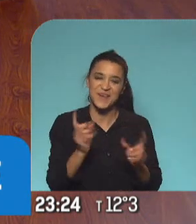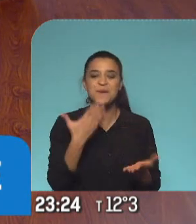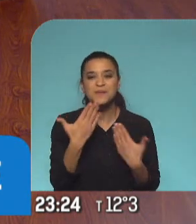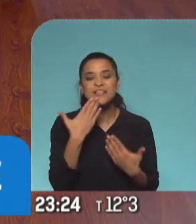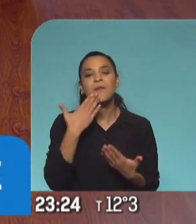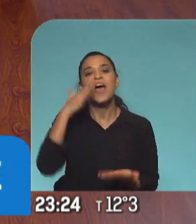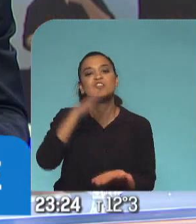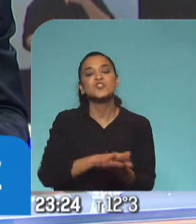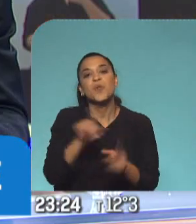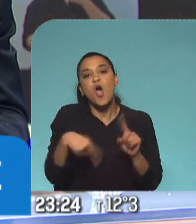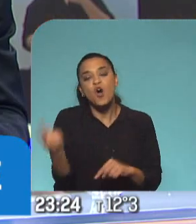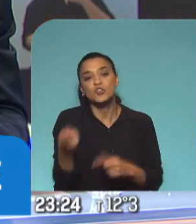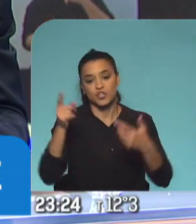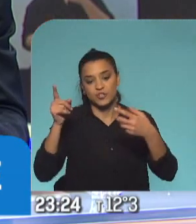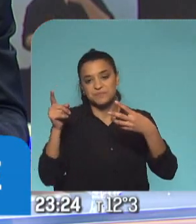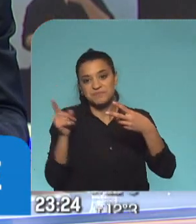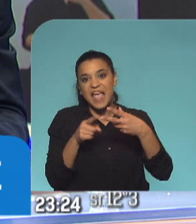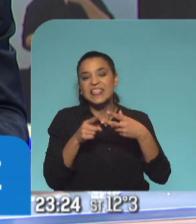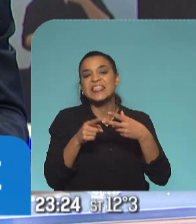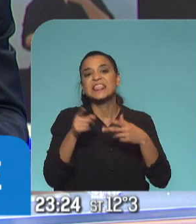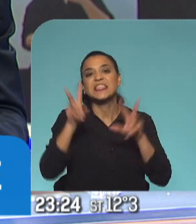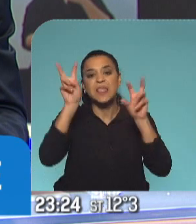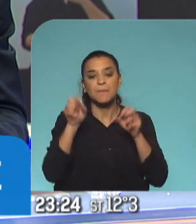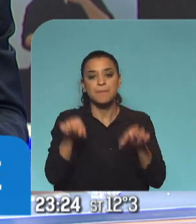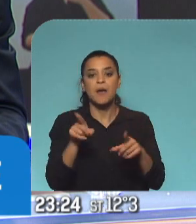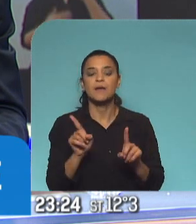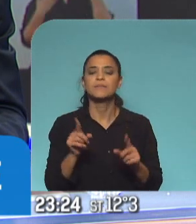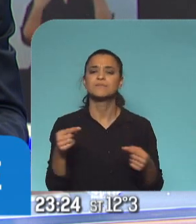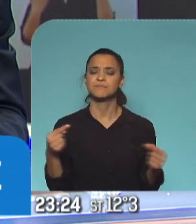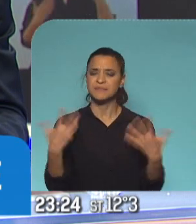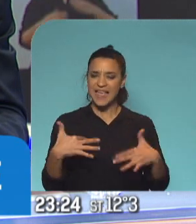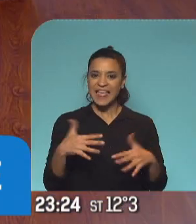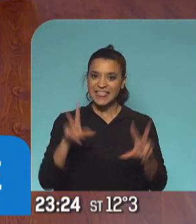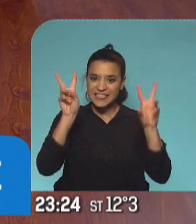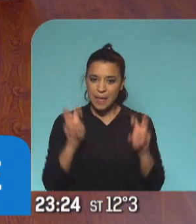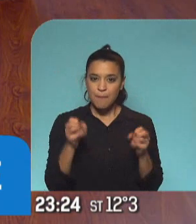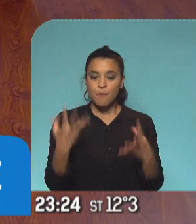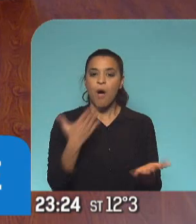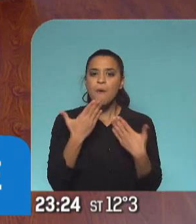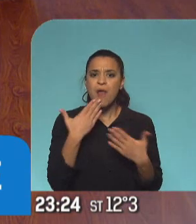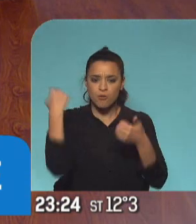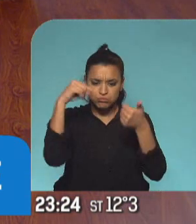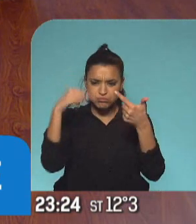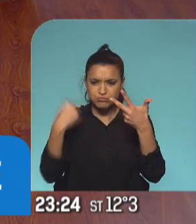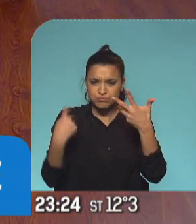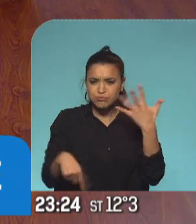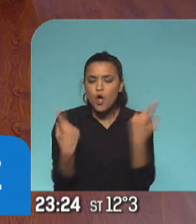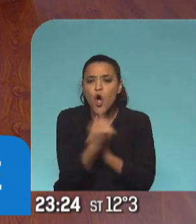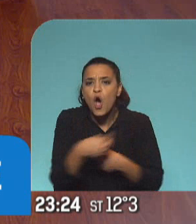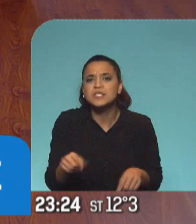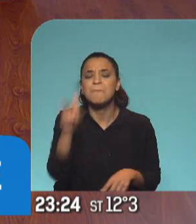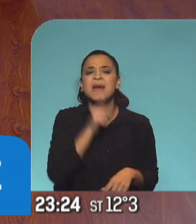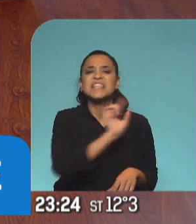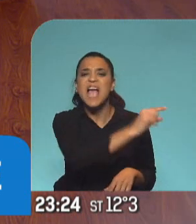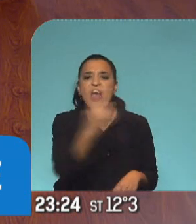hablar de este otro eje temático también. Un poco desconcertante el sí. eje temático, ¿no? Porque Sí. hablaron de muchísimas cosas y pareció que